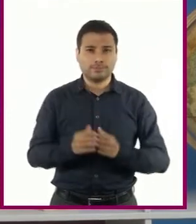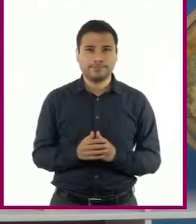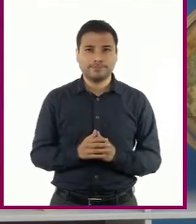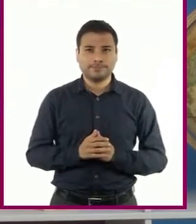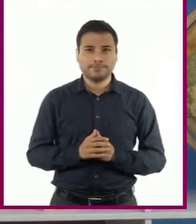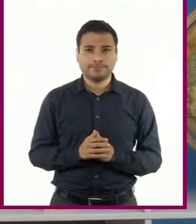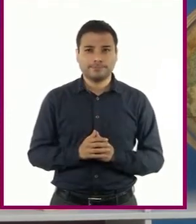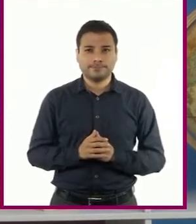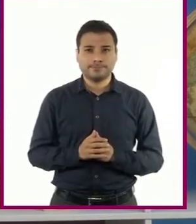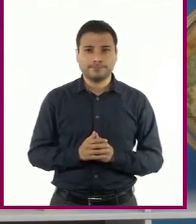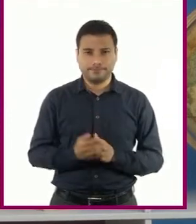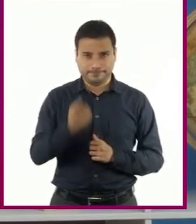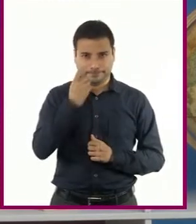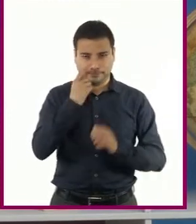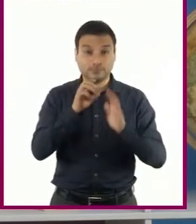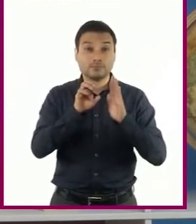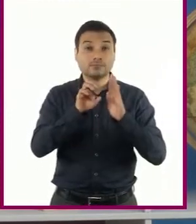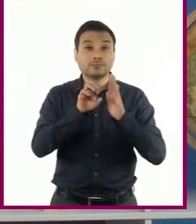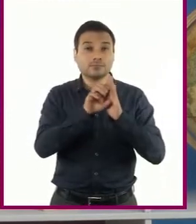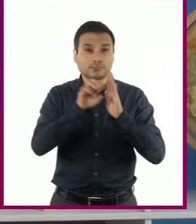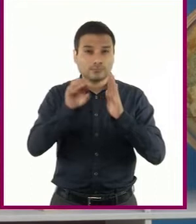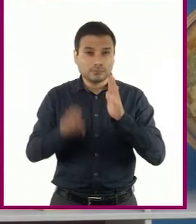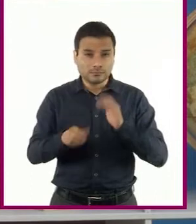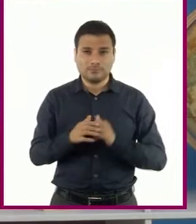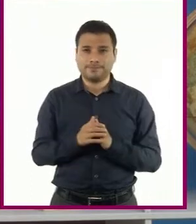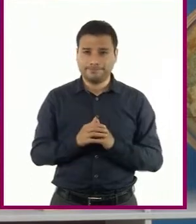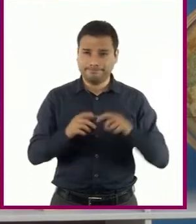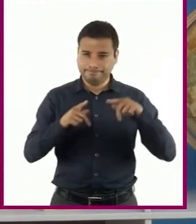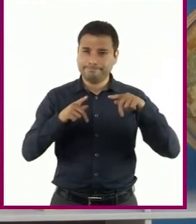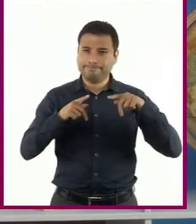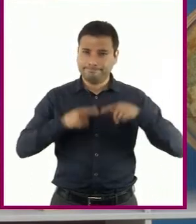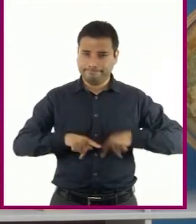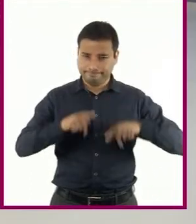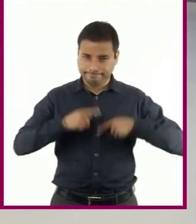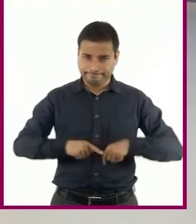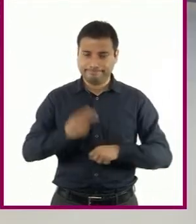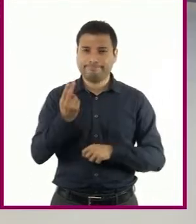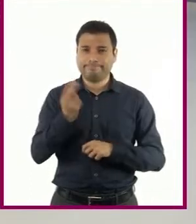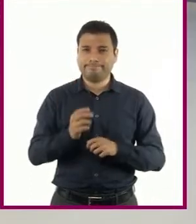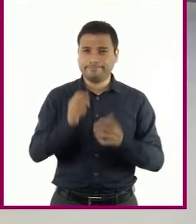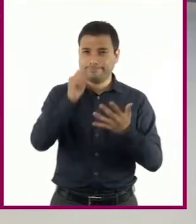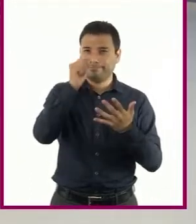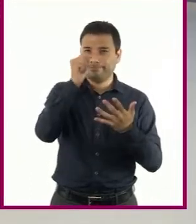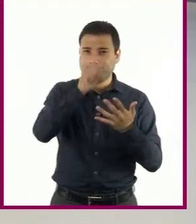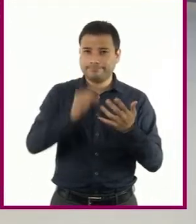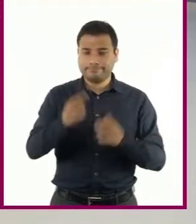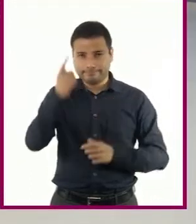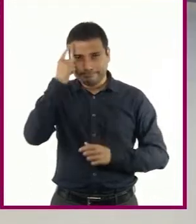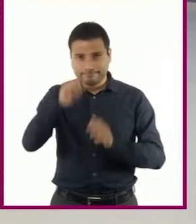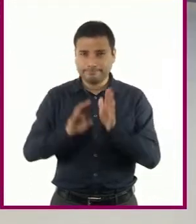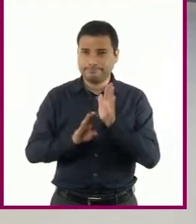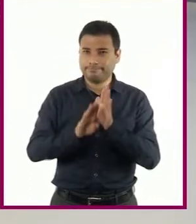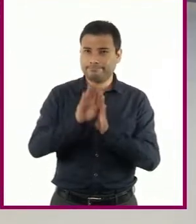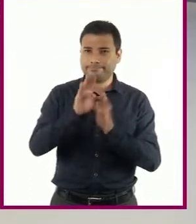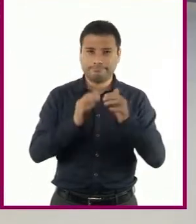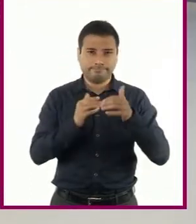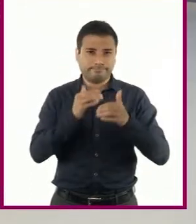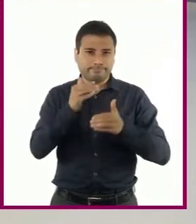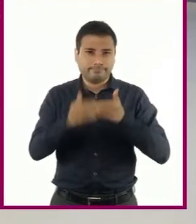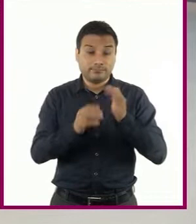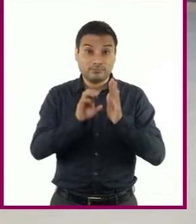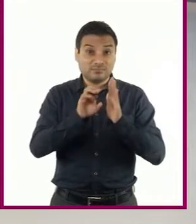a aquello que las personas requieren para desarrollarse plenamente. Eso significa que cuando las necesidades fundamentales no